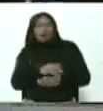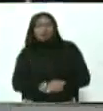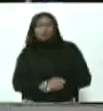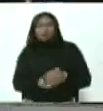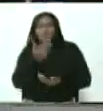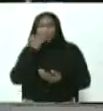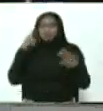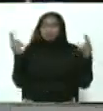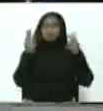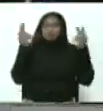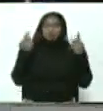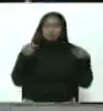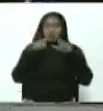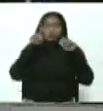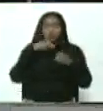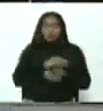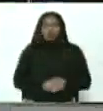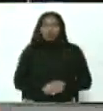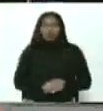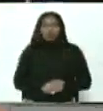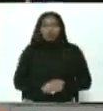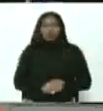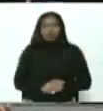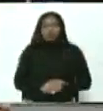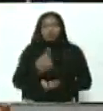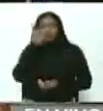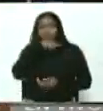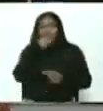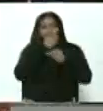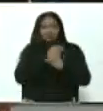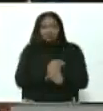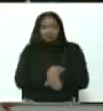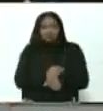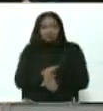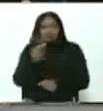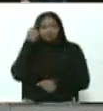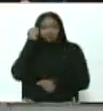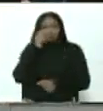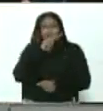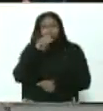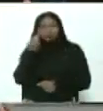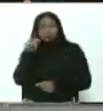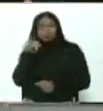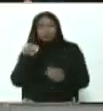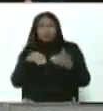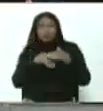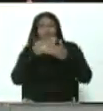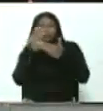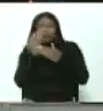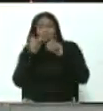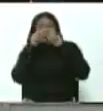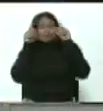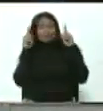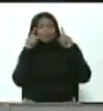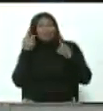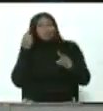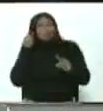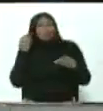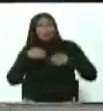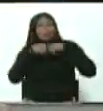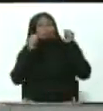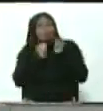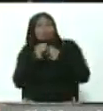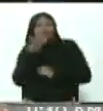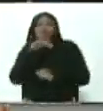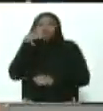de victoria, es una cara de esperar el día 21 en la madrugada para levantarse. Las mujeres de Anzoátegui,